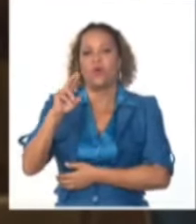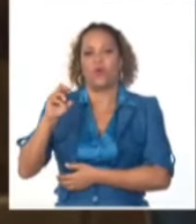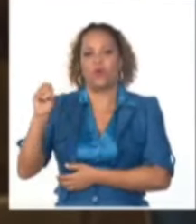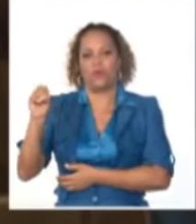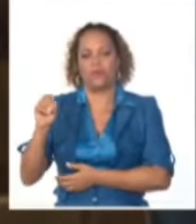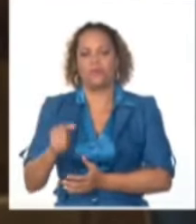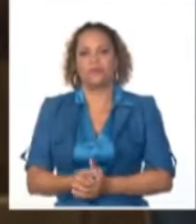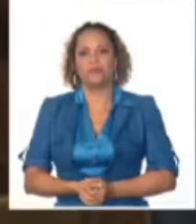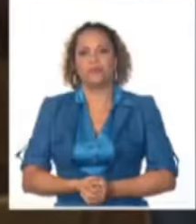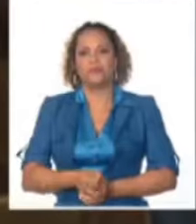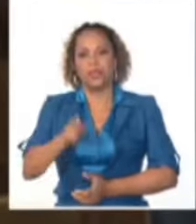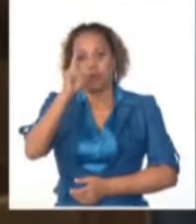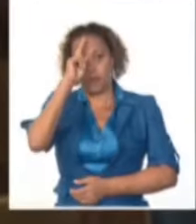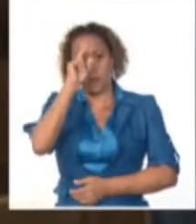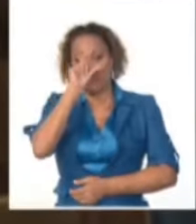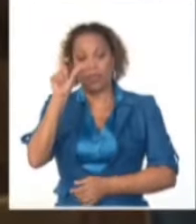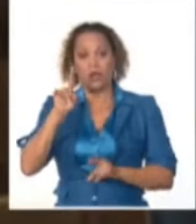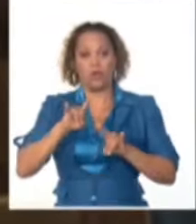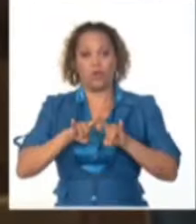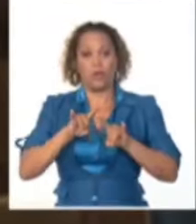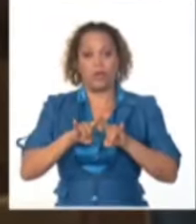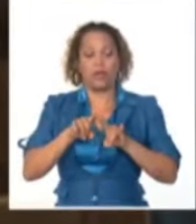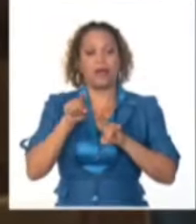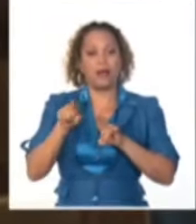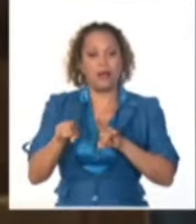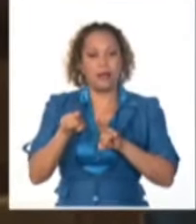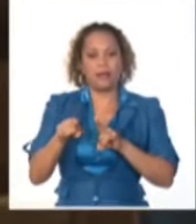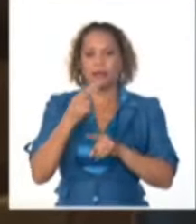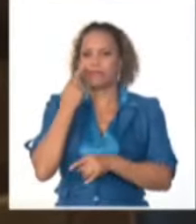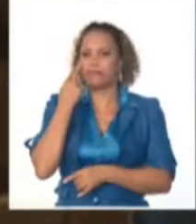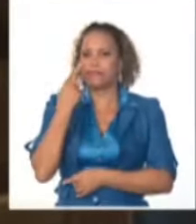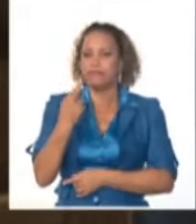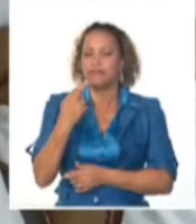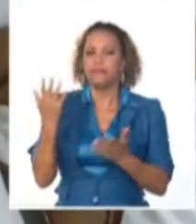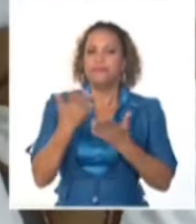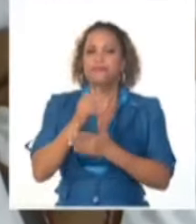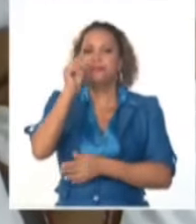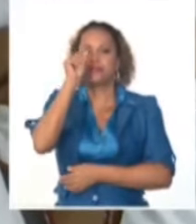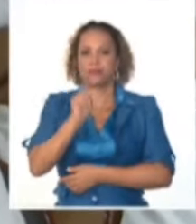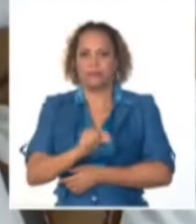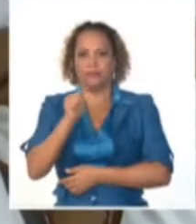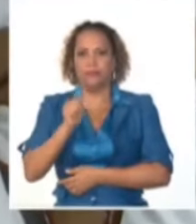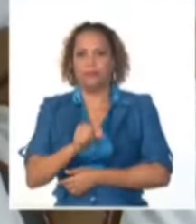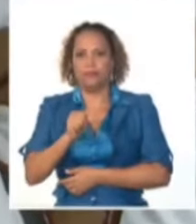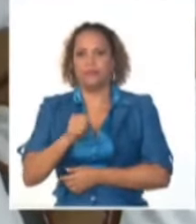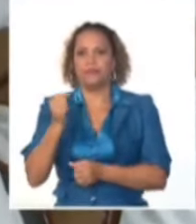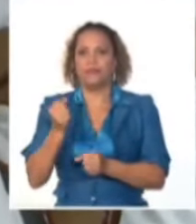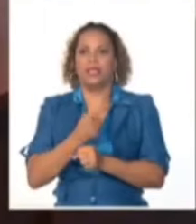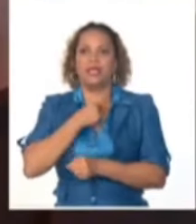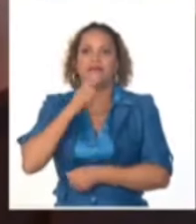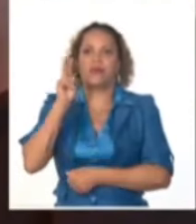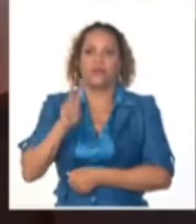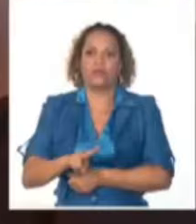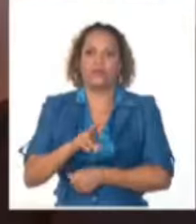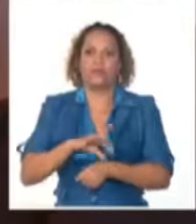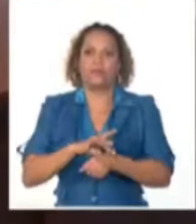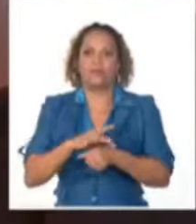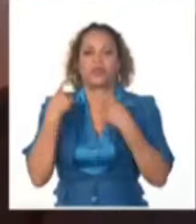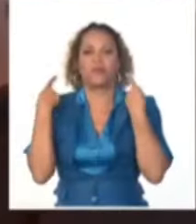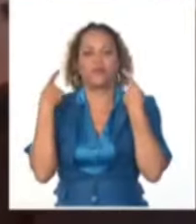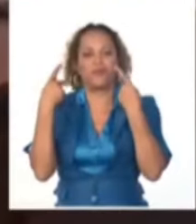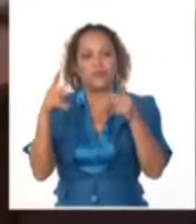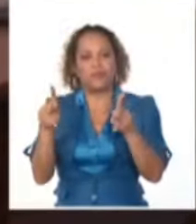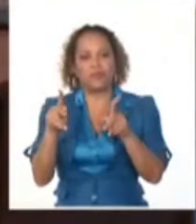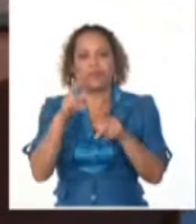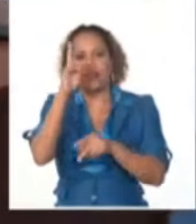Hospital William Soler, también el reconocimiento a quienes se sometieron a esta evaluación. Profesionales y personal